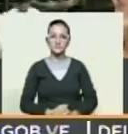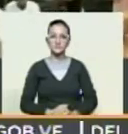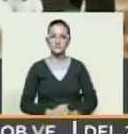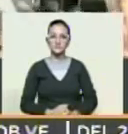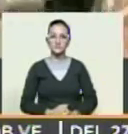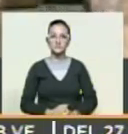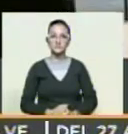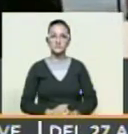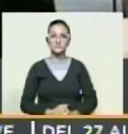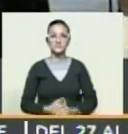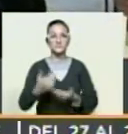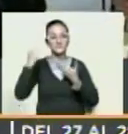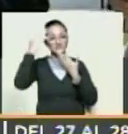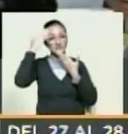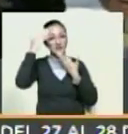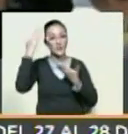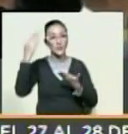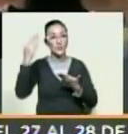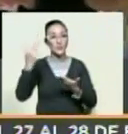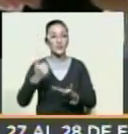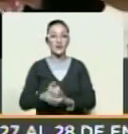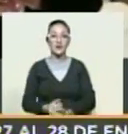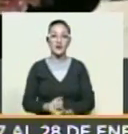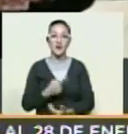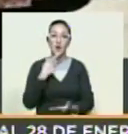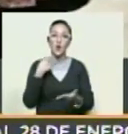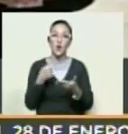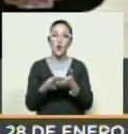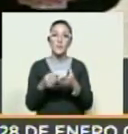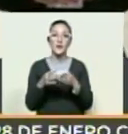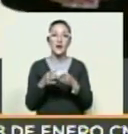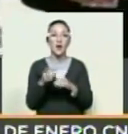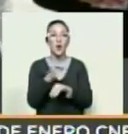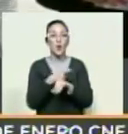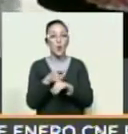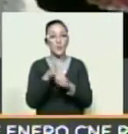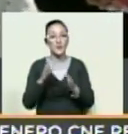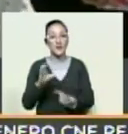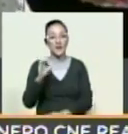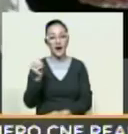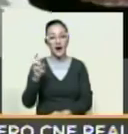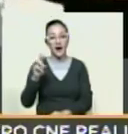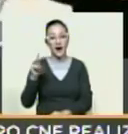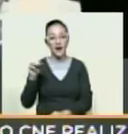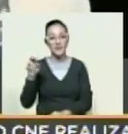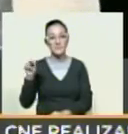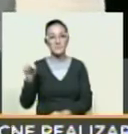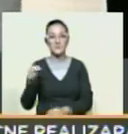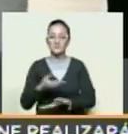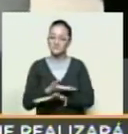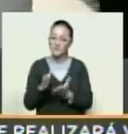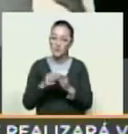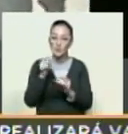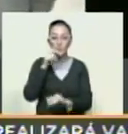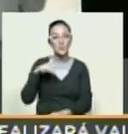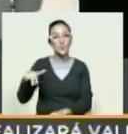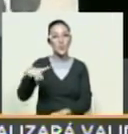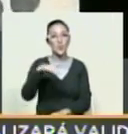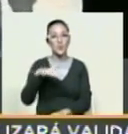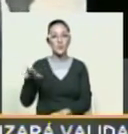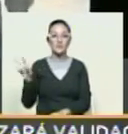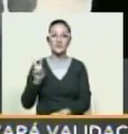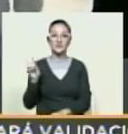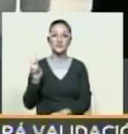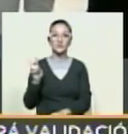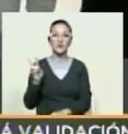Saludar, transmitir un saludo en nombre de nuestra gobernadora Carmen Meléndez a todo el pueblo de Venezuela, a